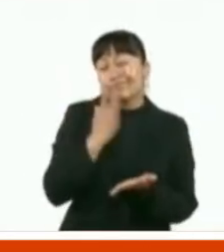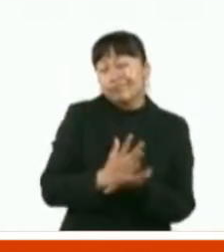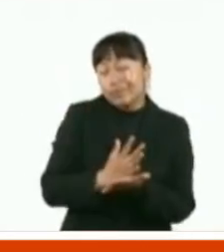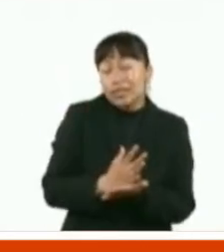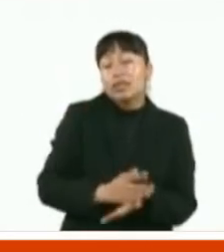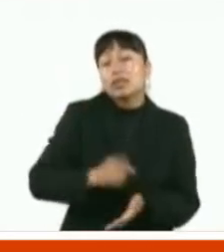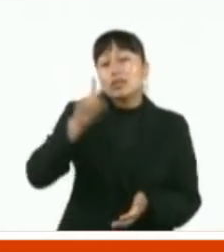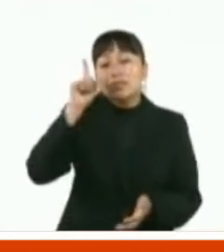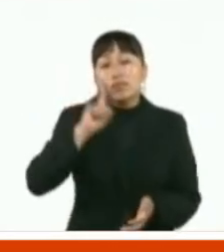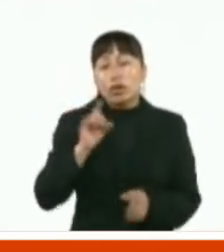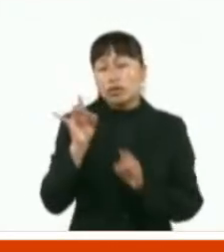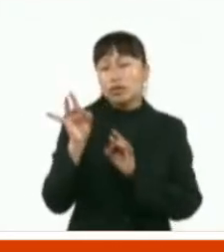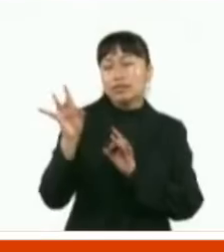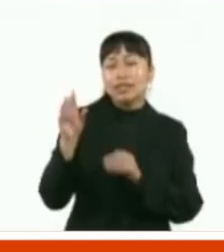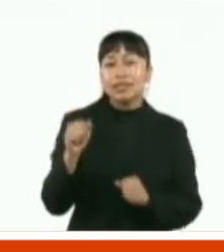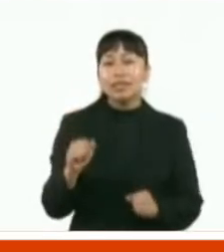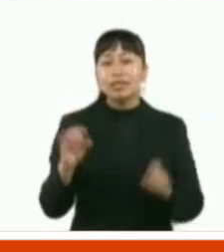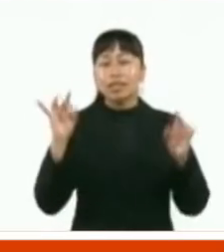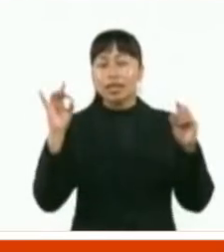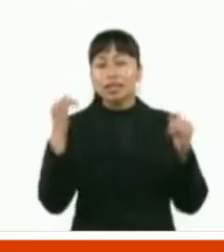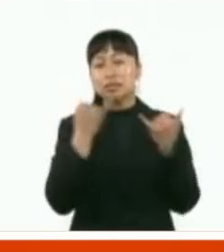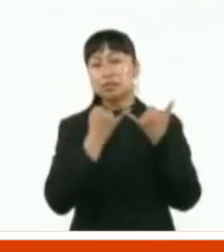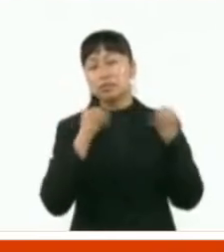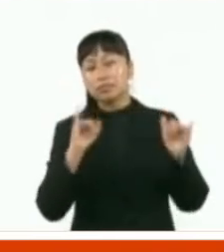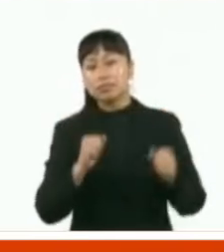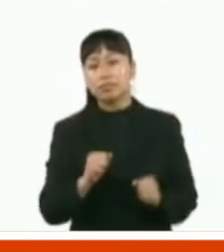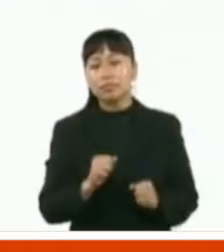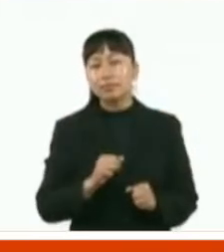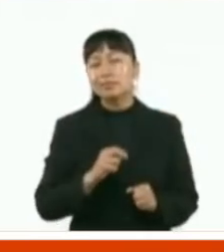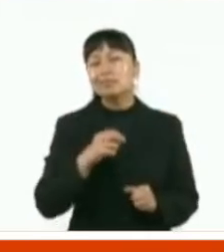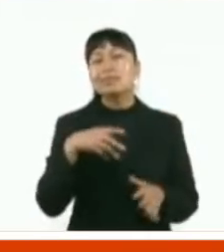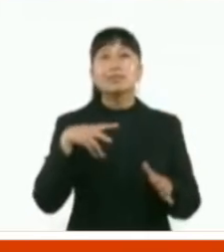Diana Cazadora y el Ángel de la Independencia, que en realidad son símbolos